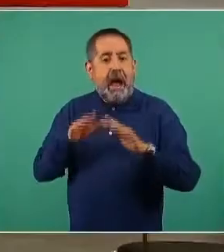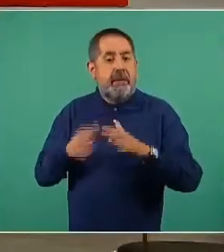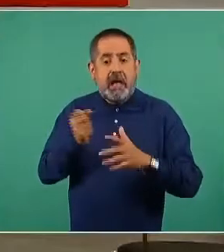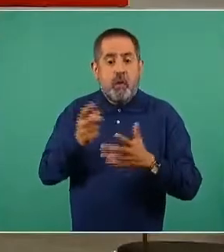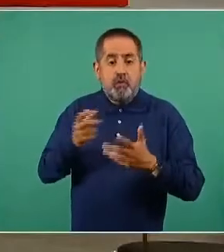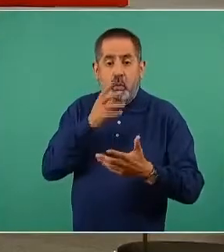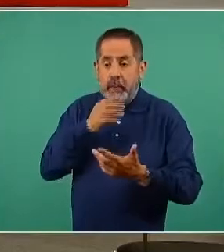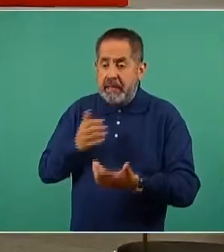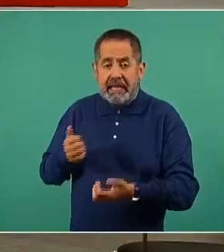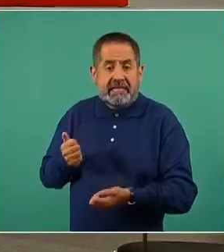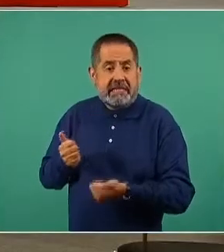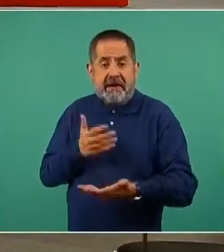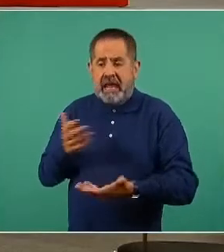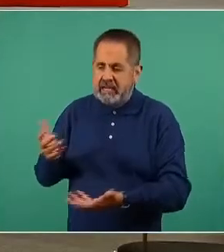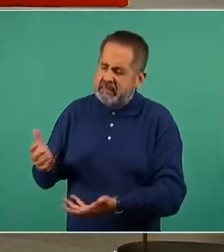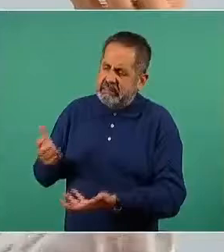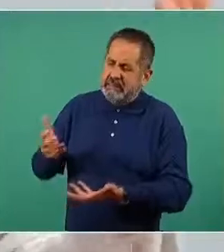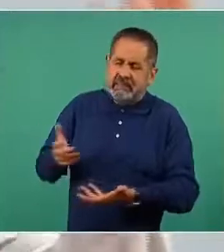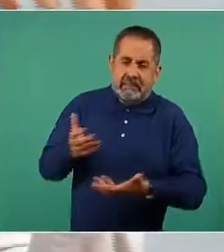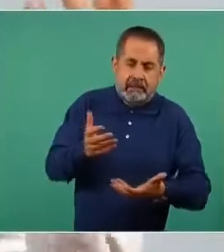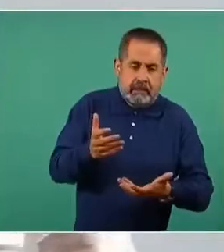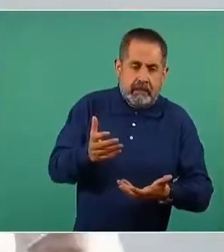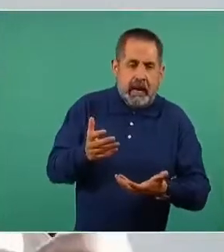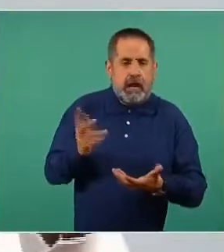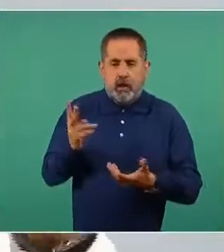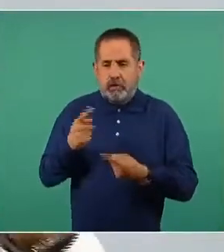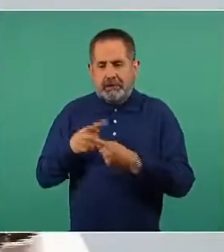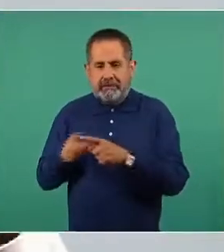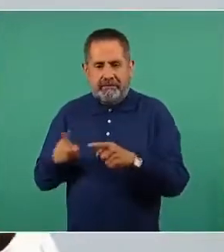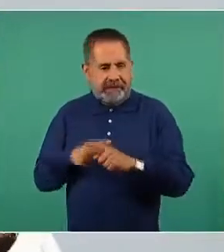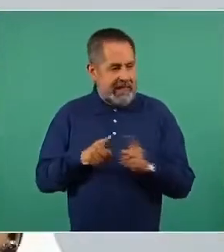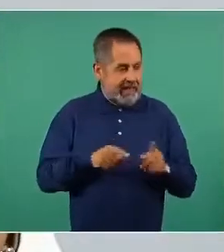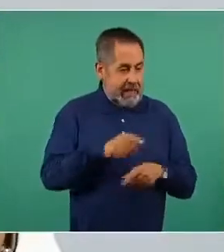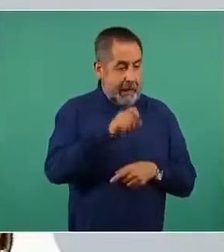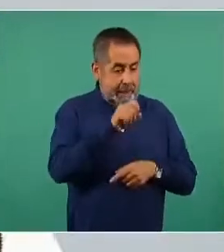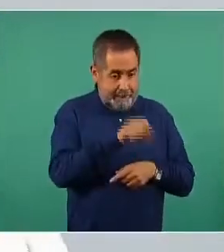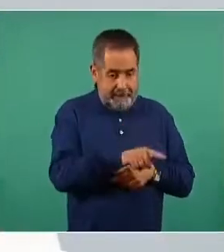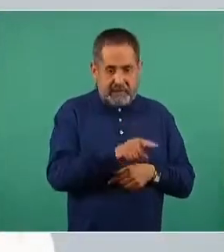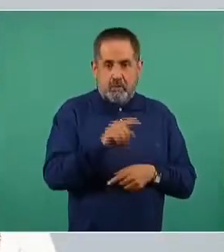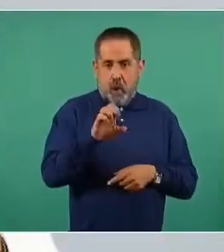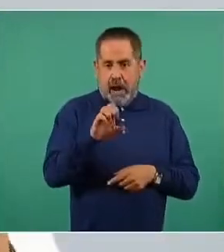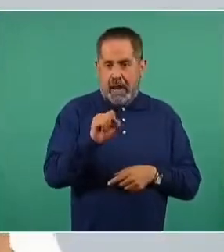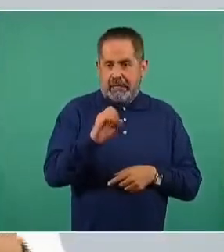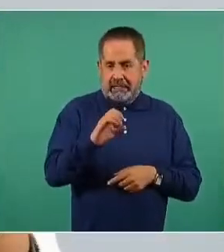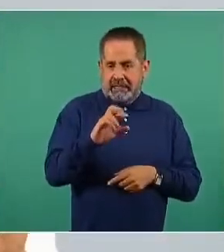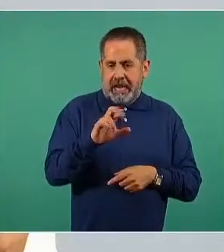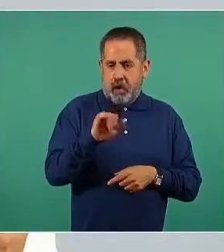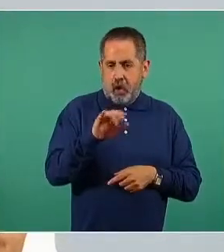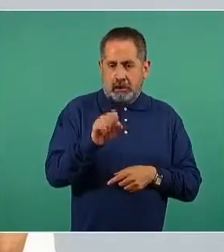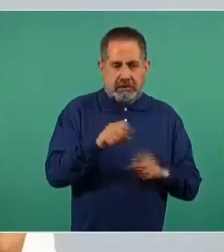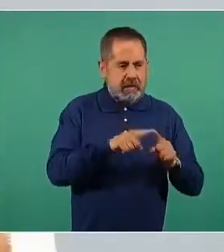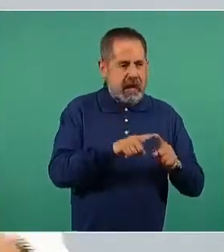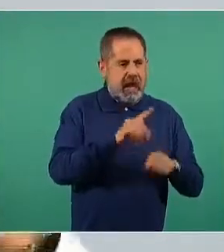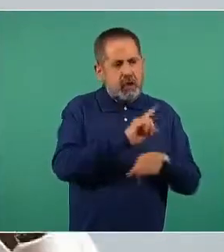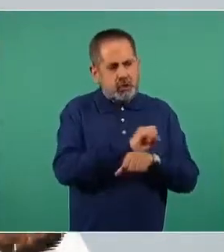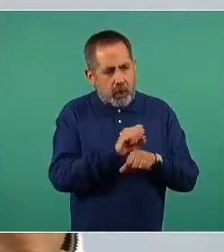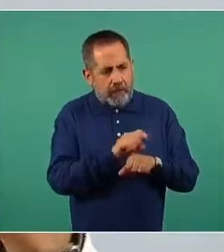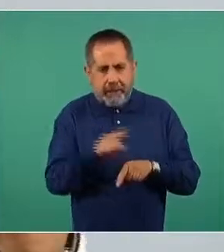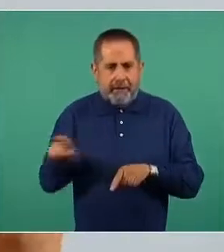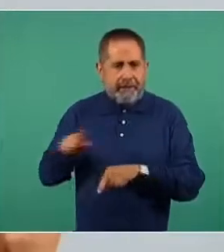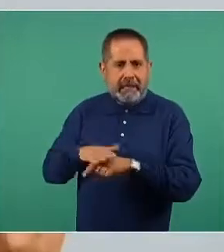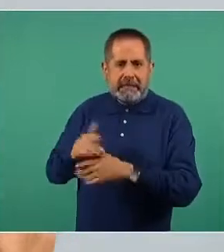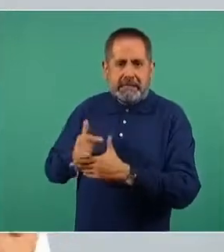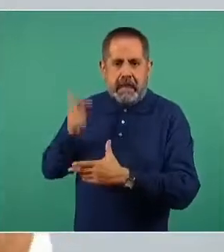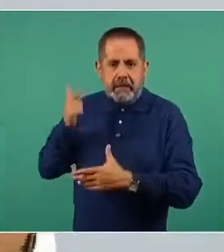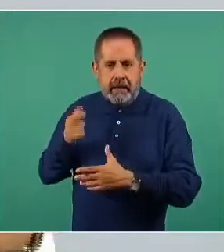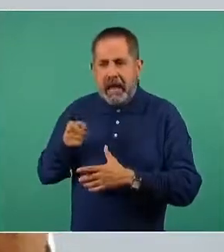llevar a recibir la vacuna. Y entonces tenemos dos grandes extremos de la misma esclerosis múltiple, en la